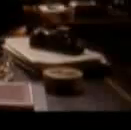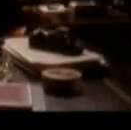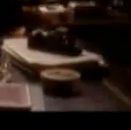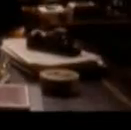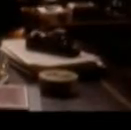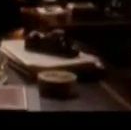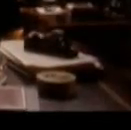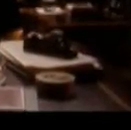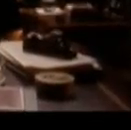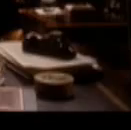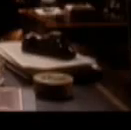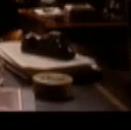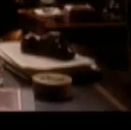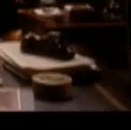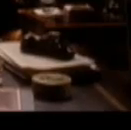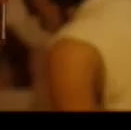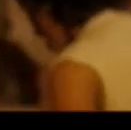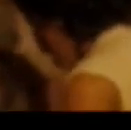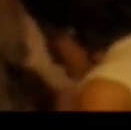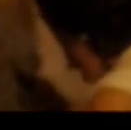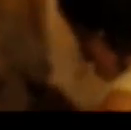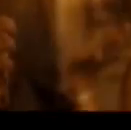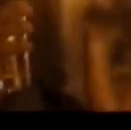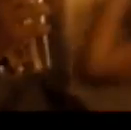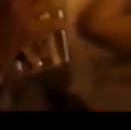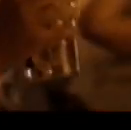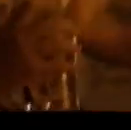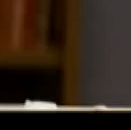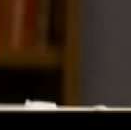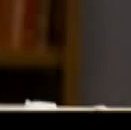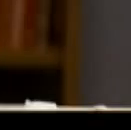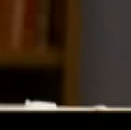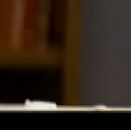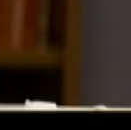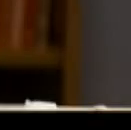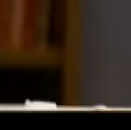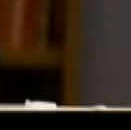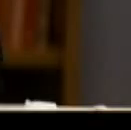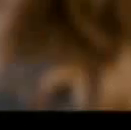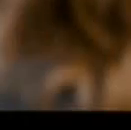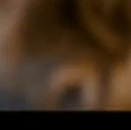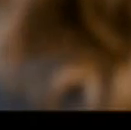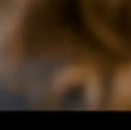este 24 de diciembre disfruta a tu familia